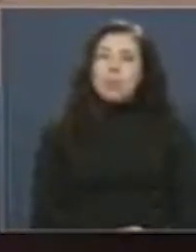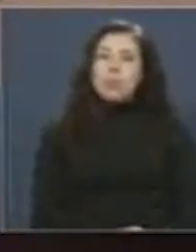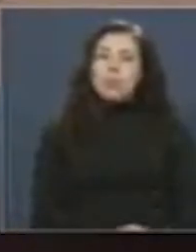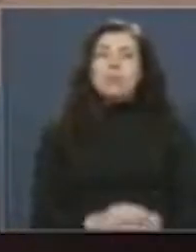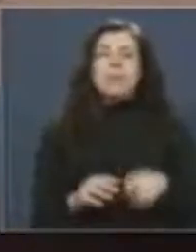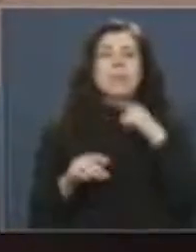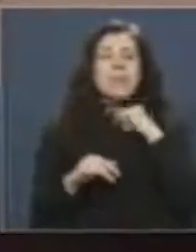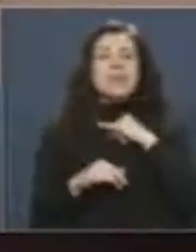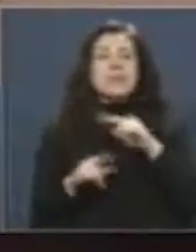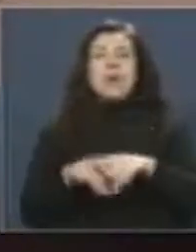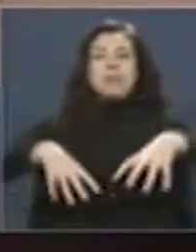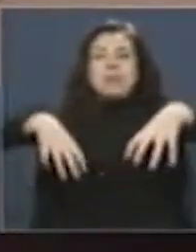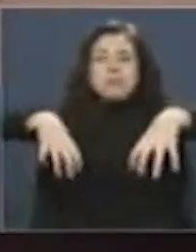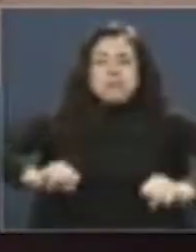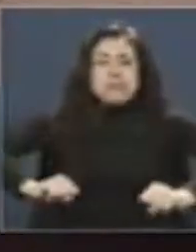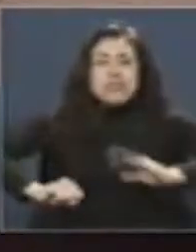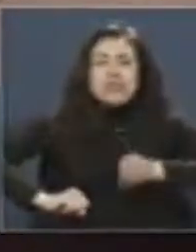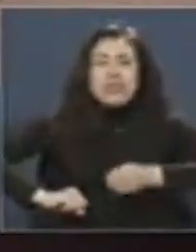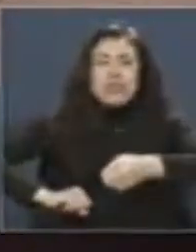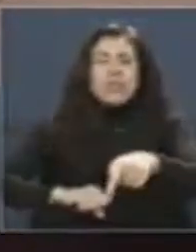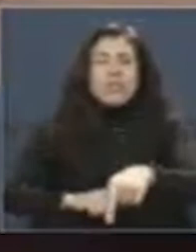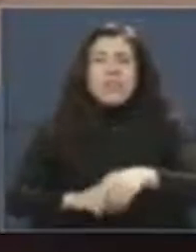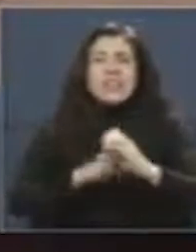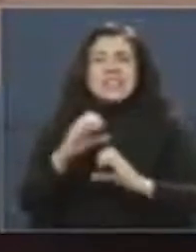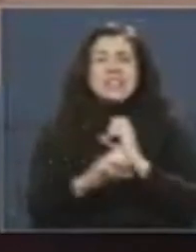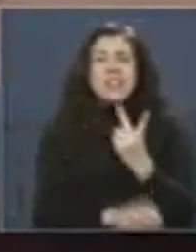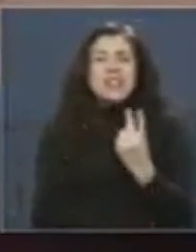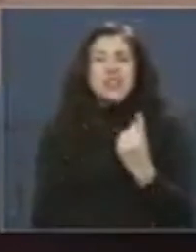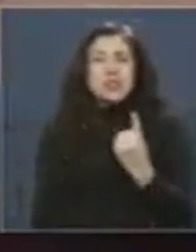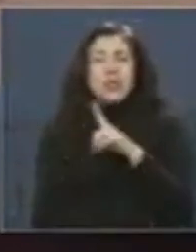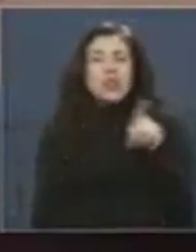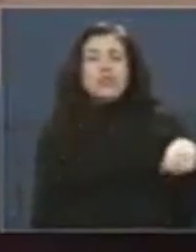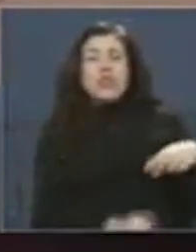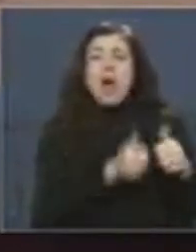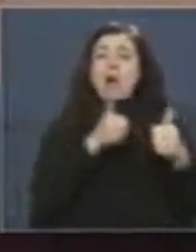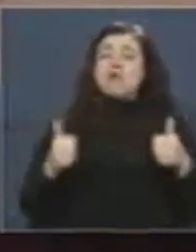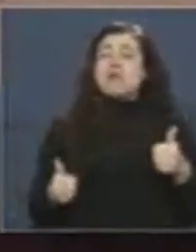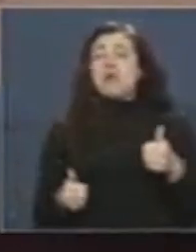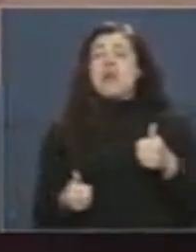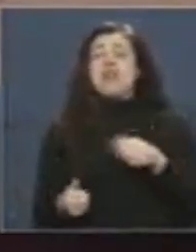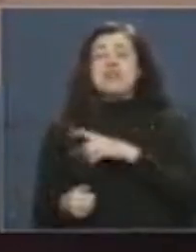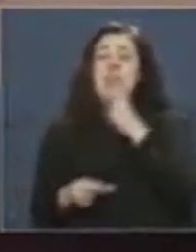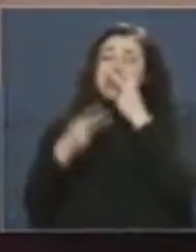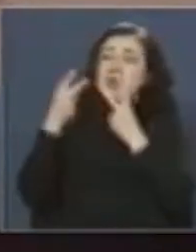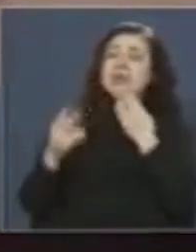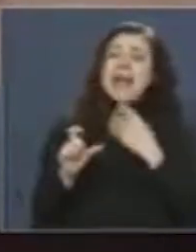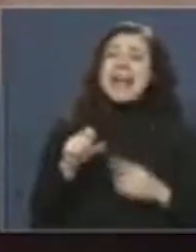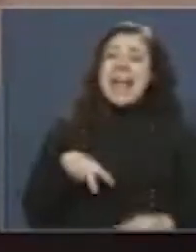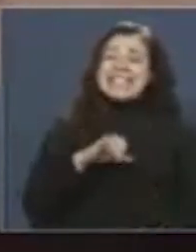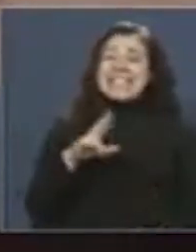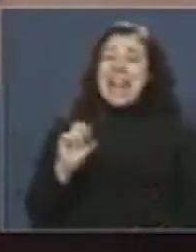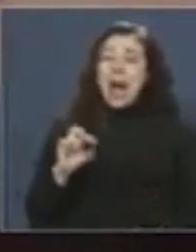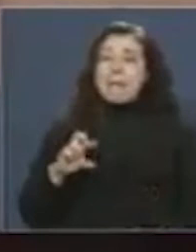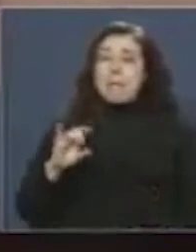apartheid y una colonización en pleno siglo XXI, a vista y paciencia de las autoridades chilenas y del canciller Ampuero, que teniendo todos los